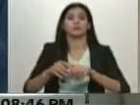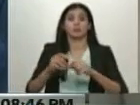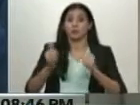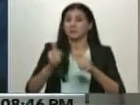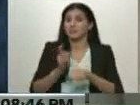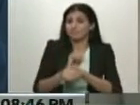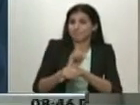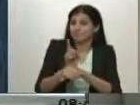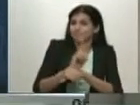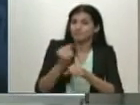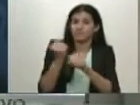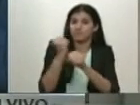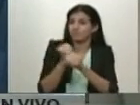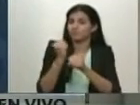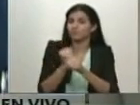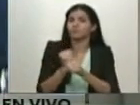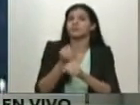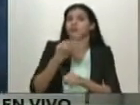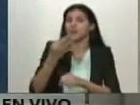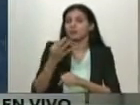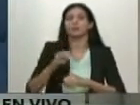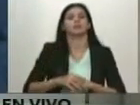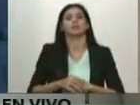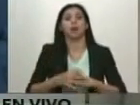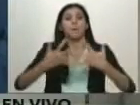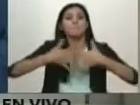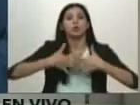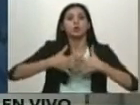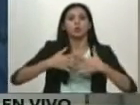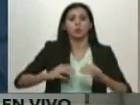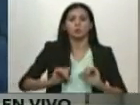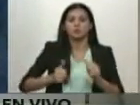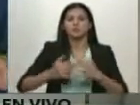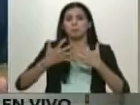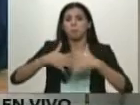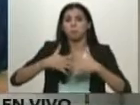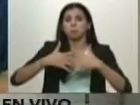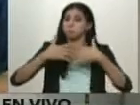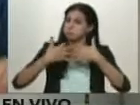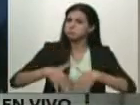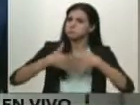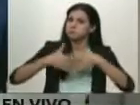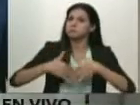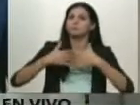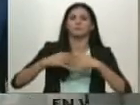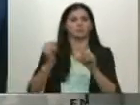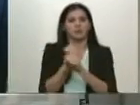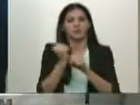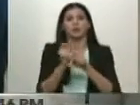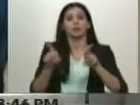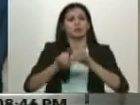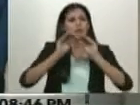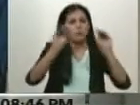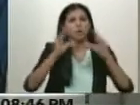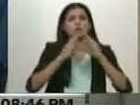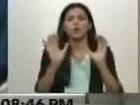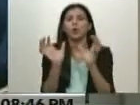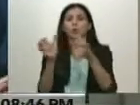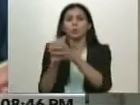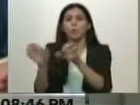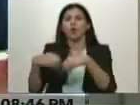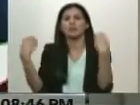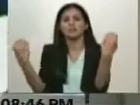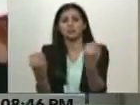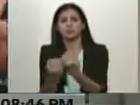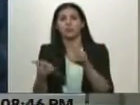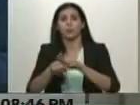motores reales de la economía. Convoco a todos los sectores. Como lo dice este documento, trabajado